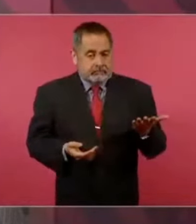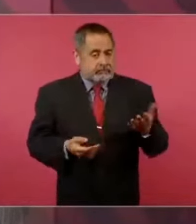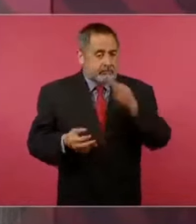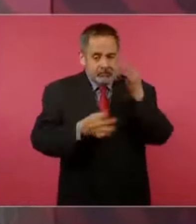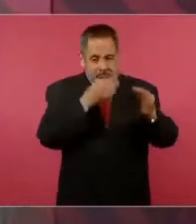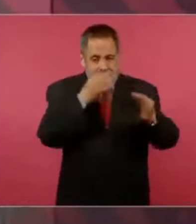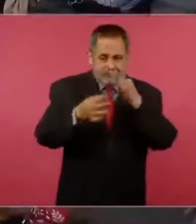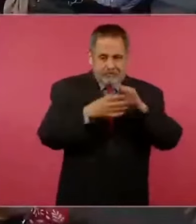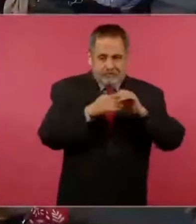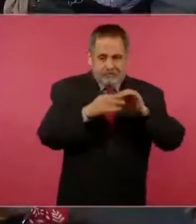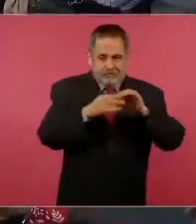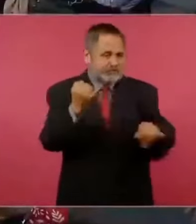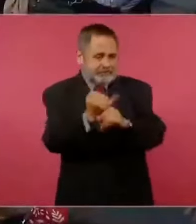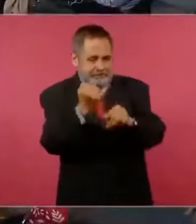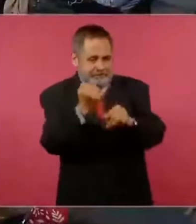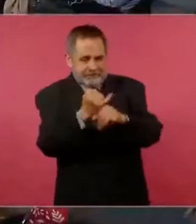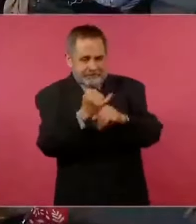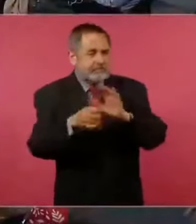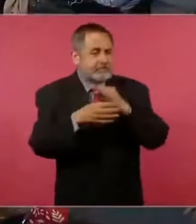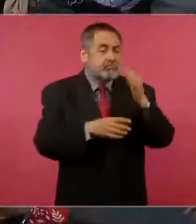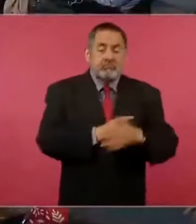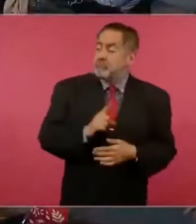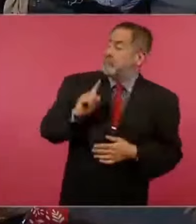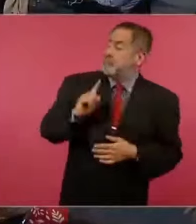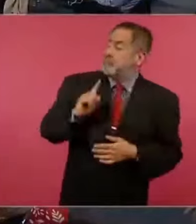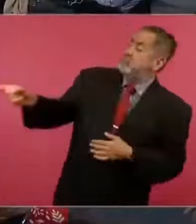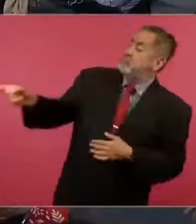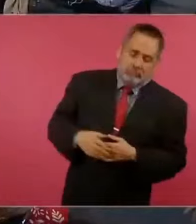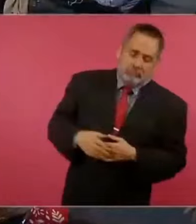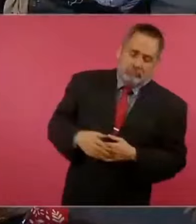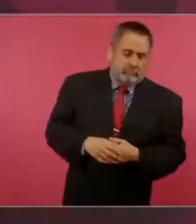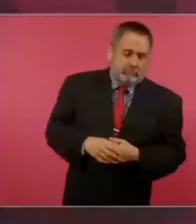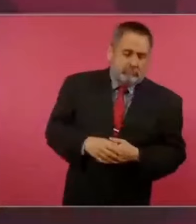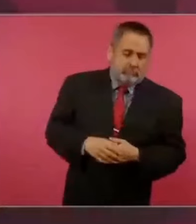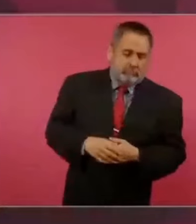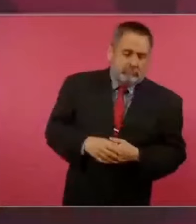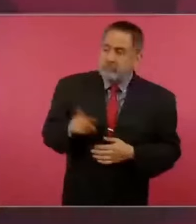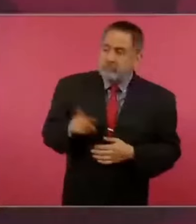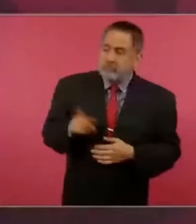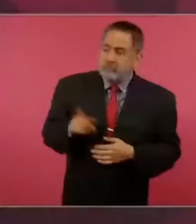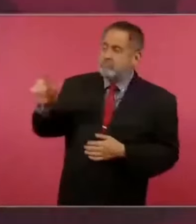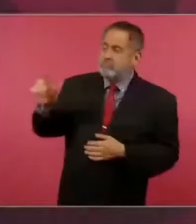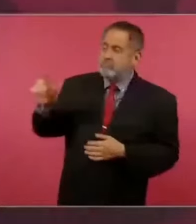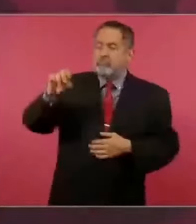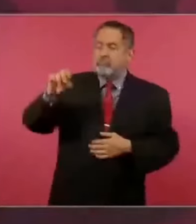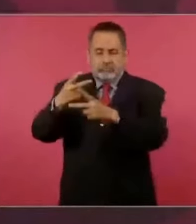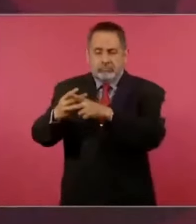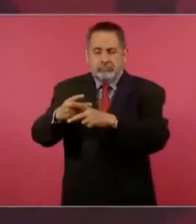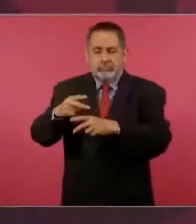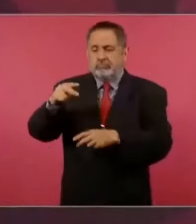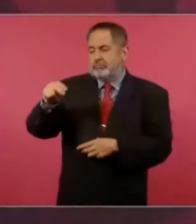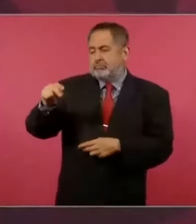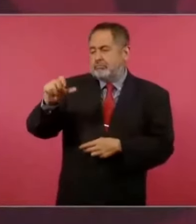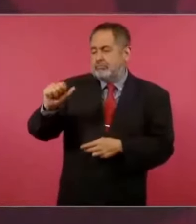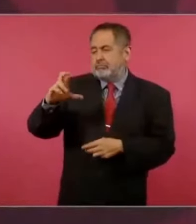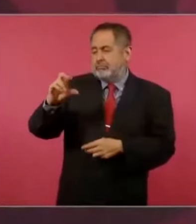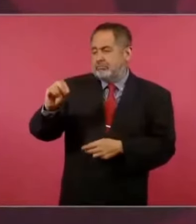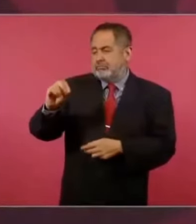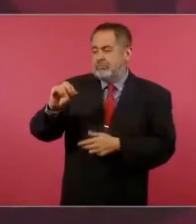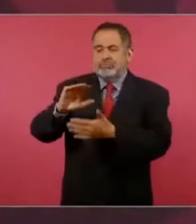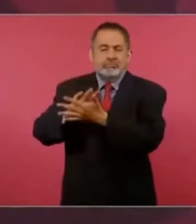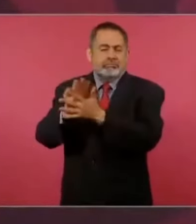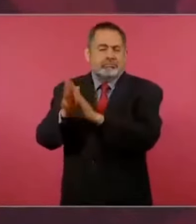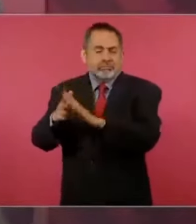mensajes de las redes sociales de que AMLO, narcotraficante, presidente de México,